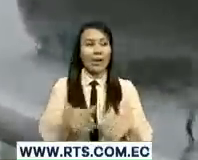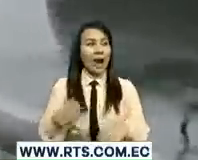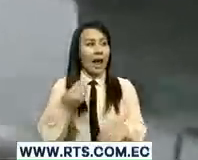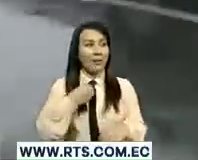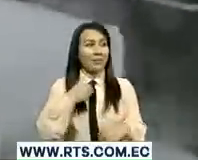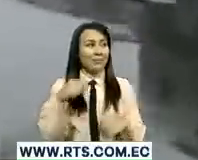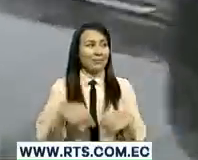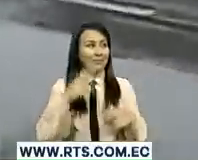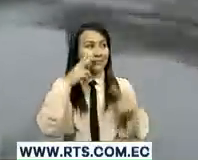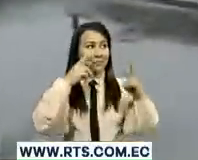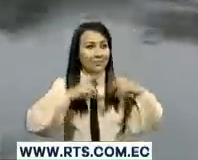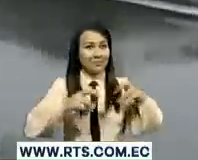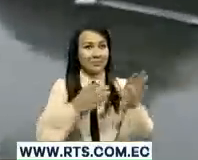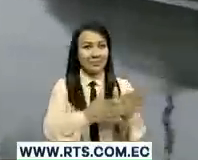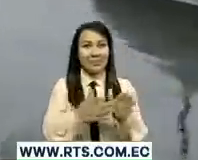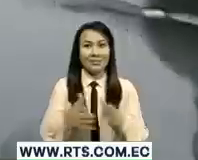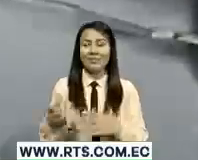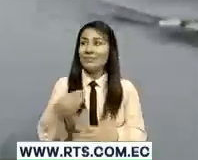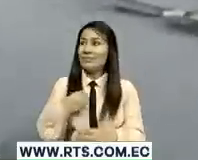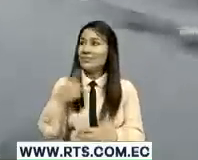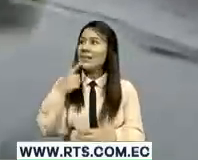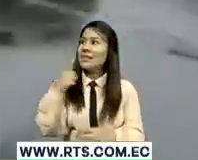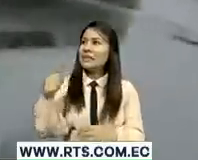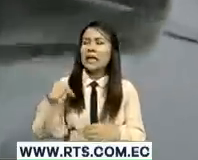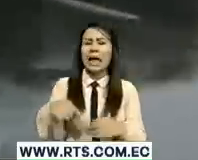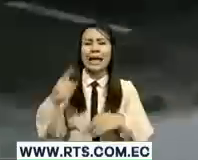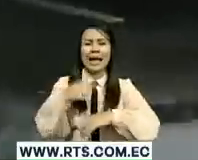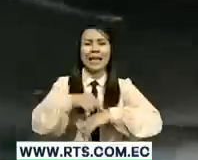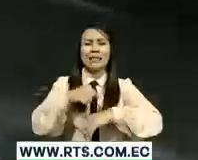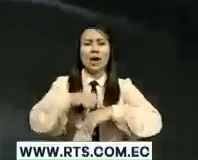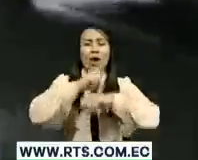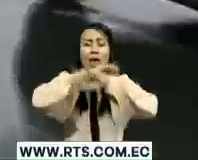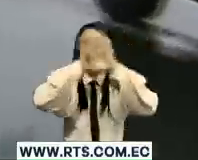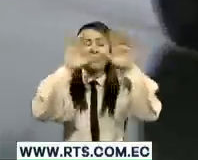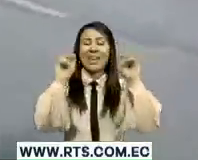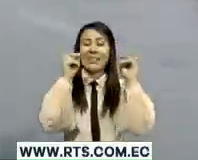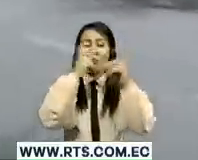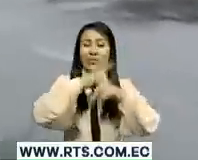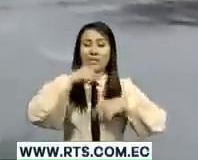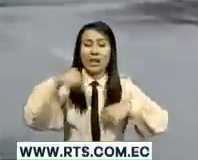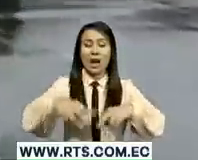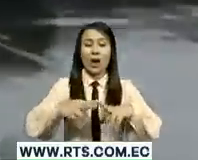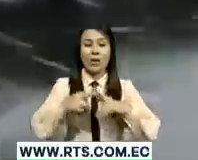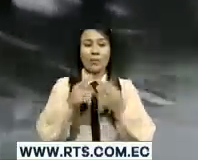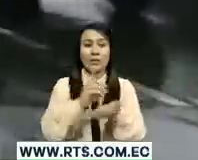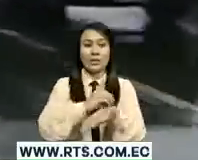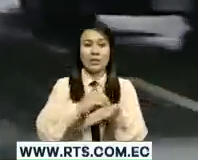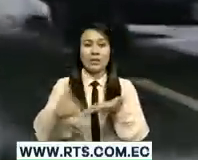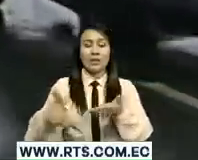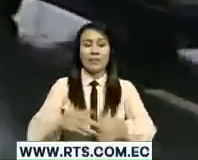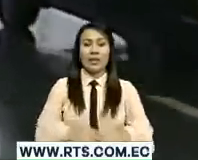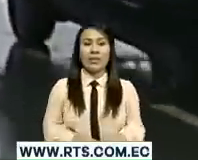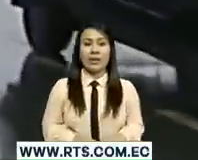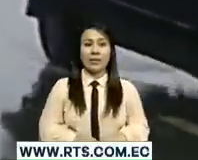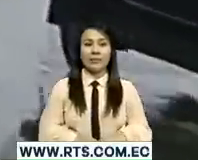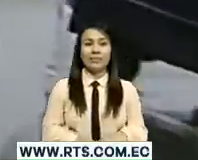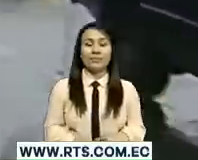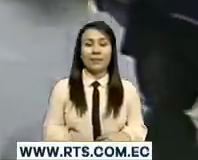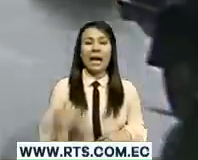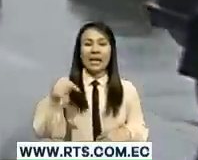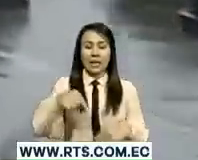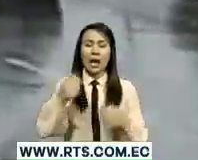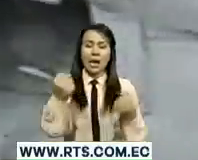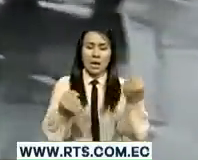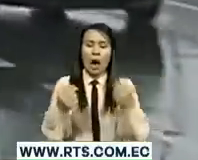da este tipo de situaciones a esta hora de la mañana, en este inicio de semana. El tráfico está a esta hora un